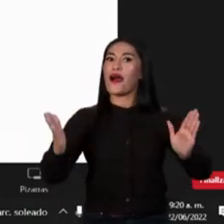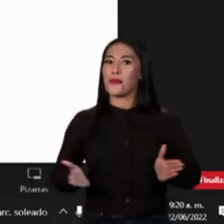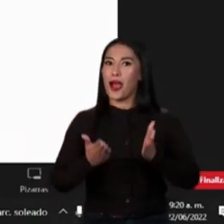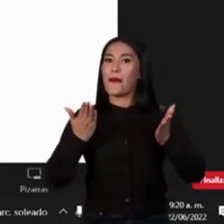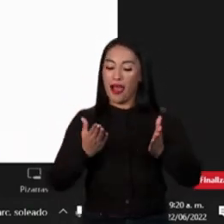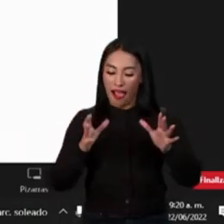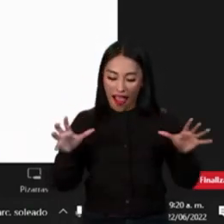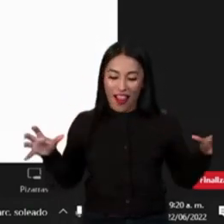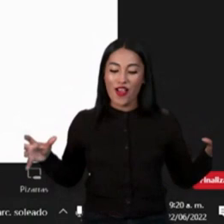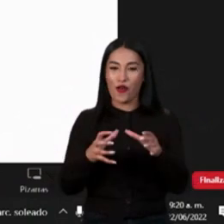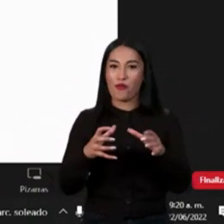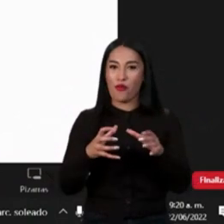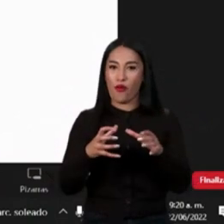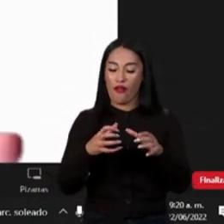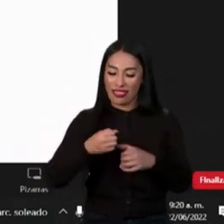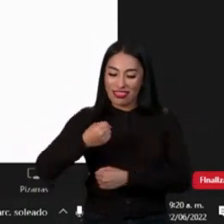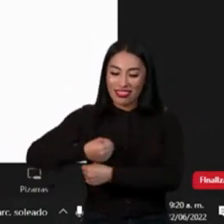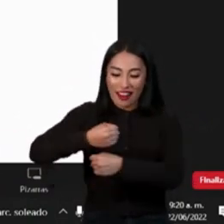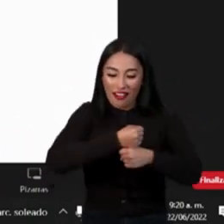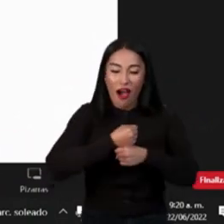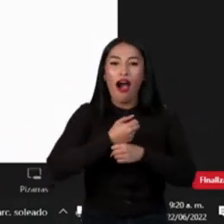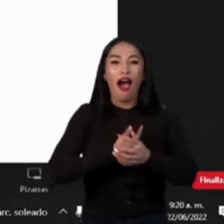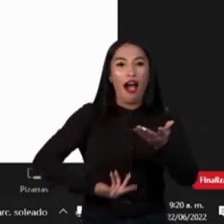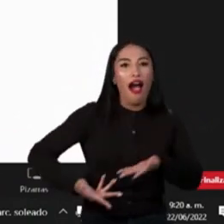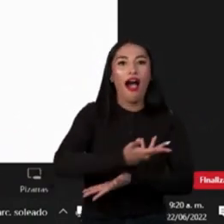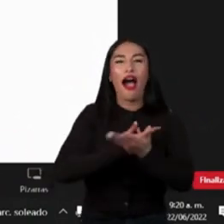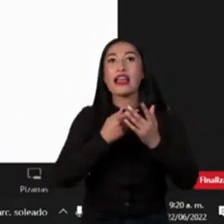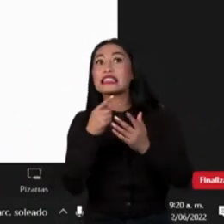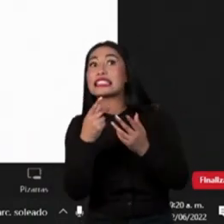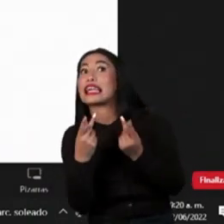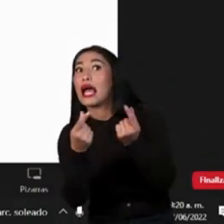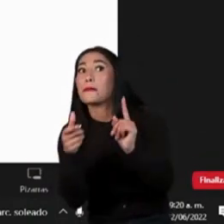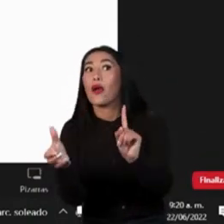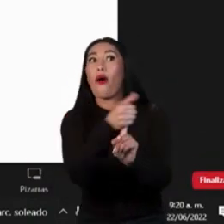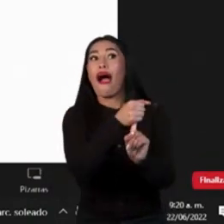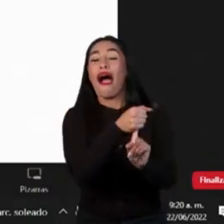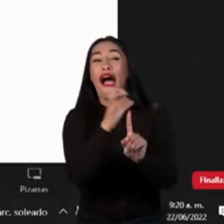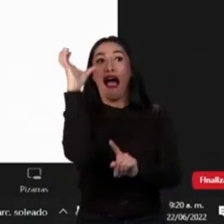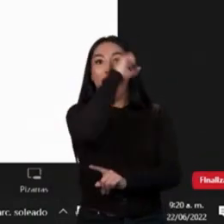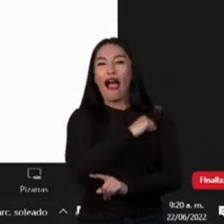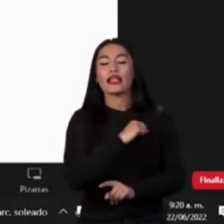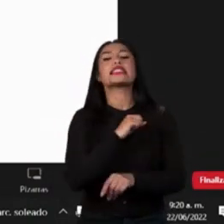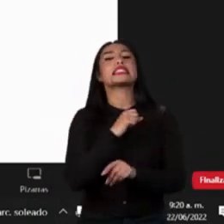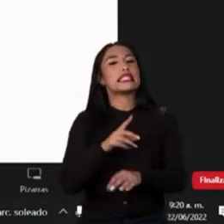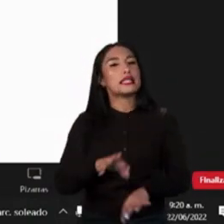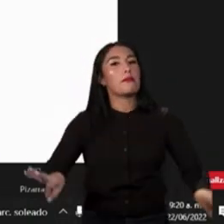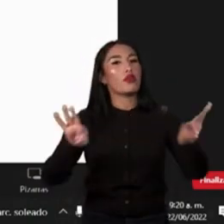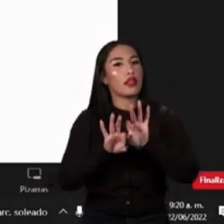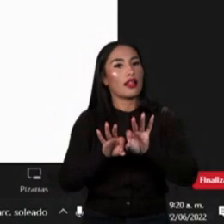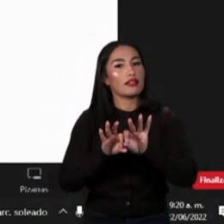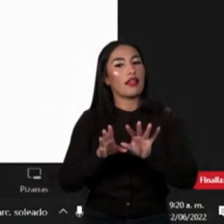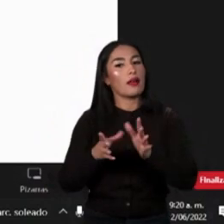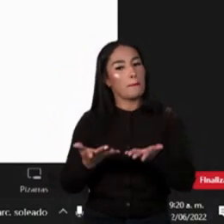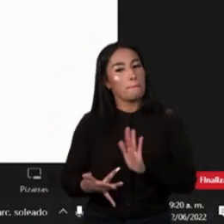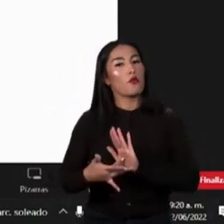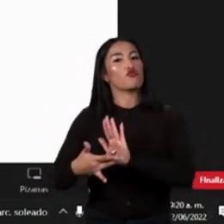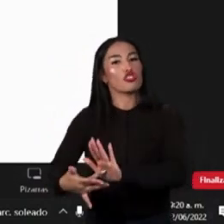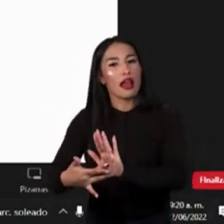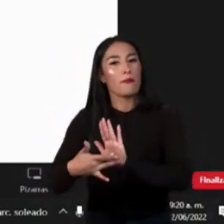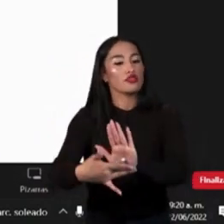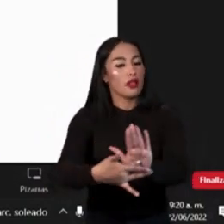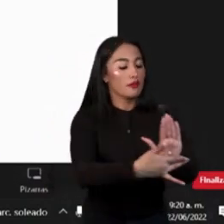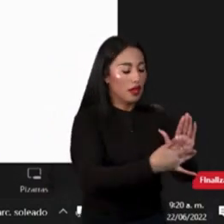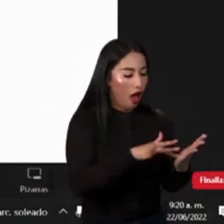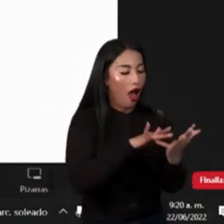grupo para seguir trabajando. Entonces, identificar esas victorias rápidas es muy importante a la hora de hacer un plan de cambio, de transformación